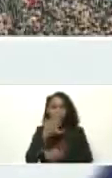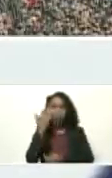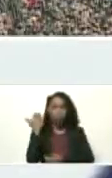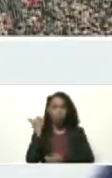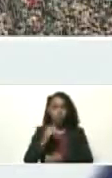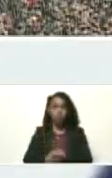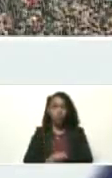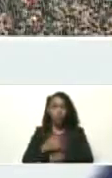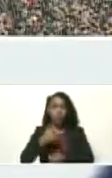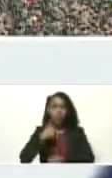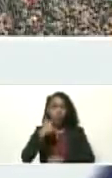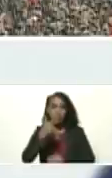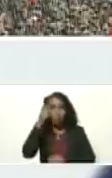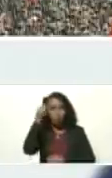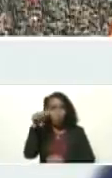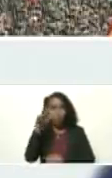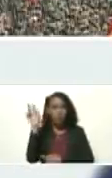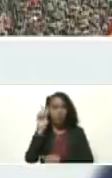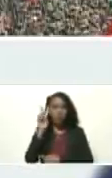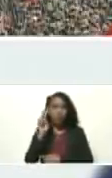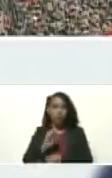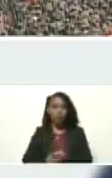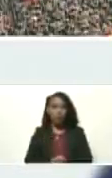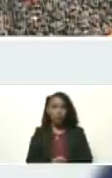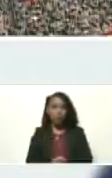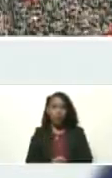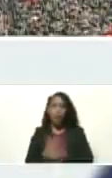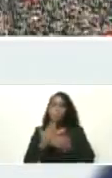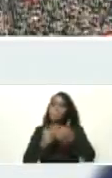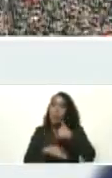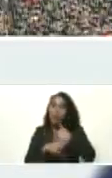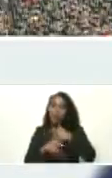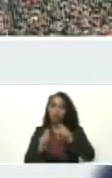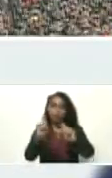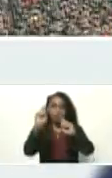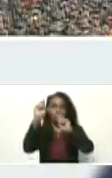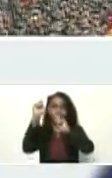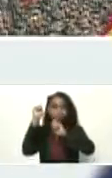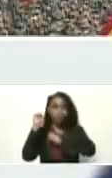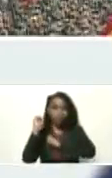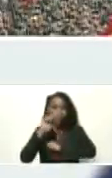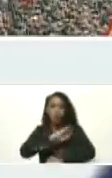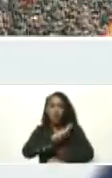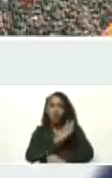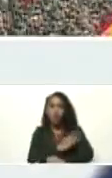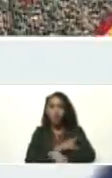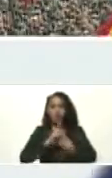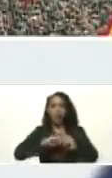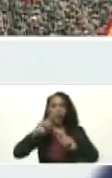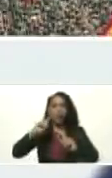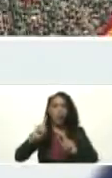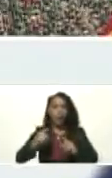yo le digo al pueblo de Venezuela: vamos a asumir con fuerza y energía